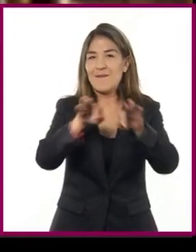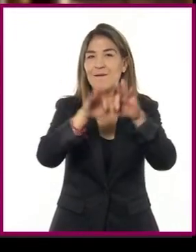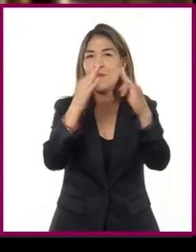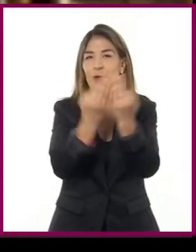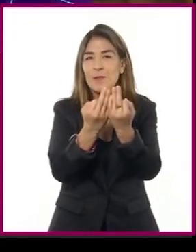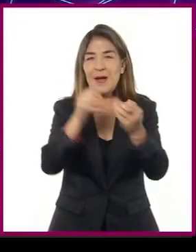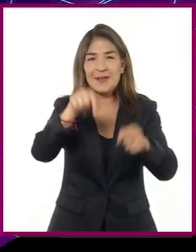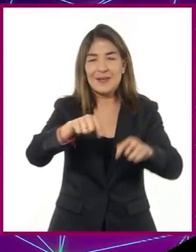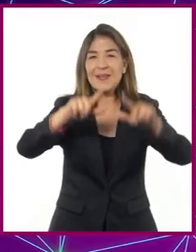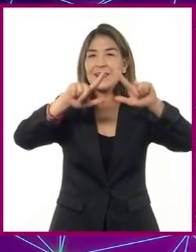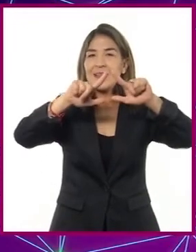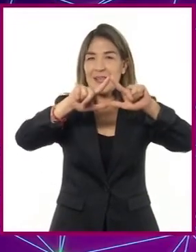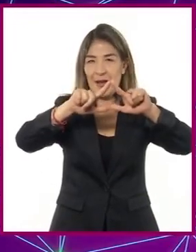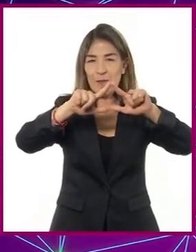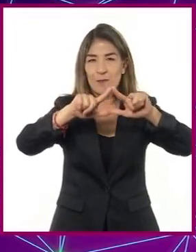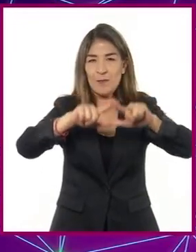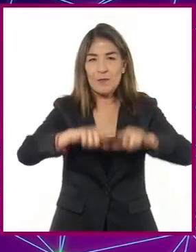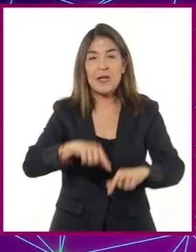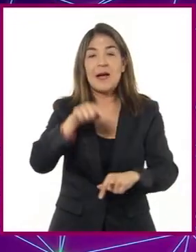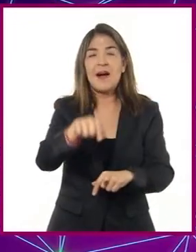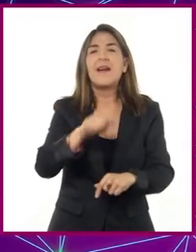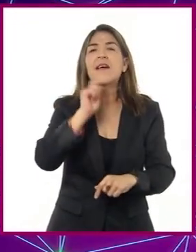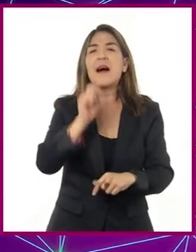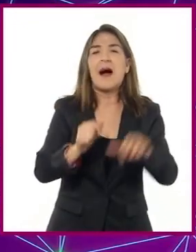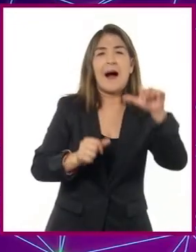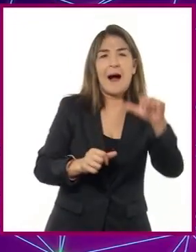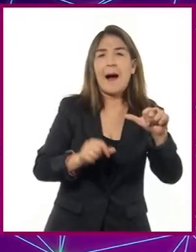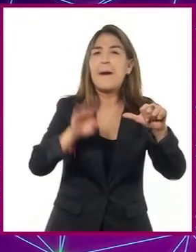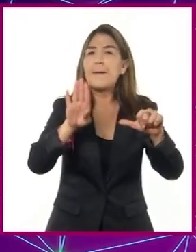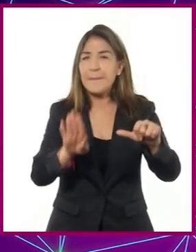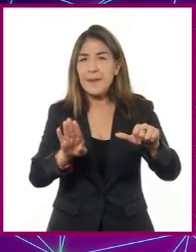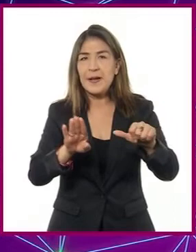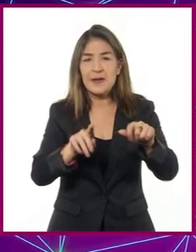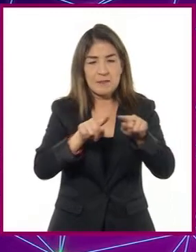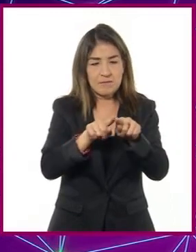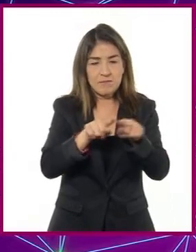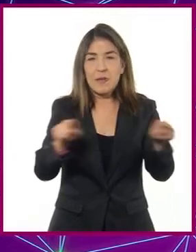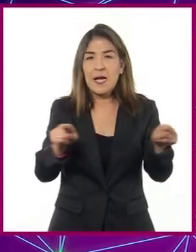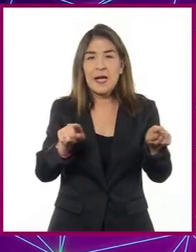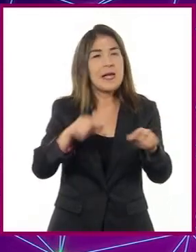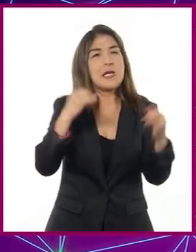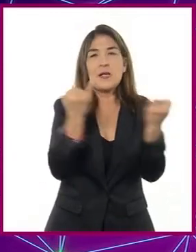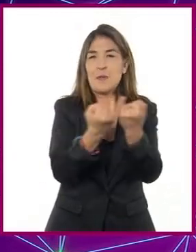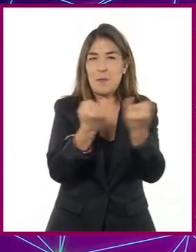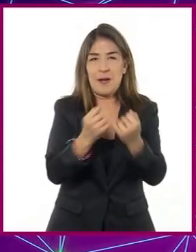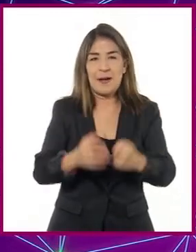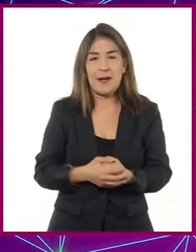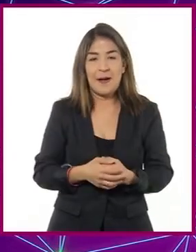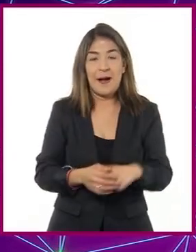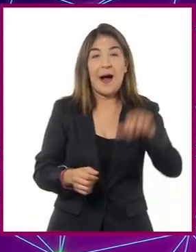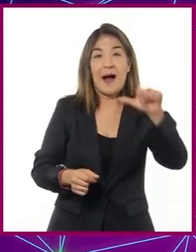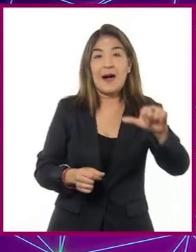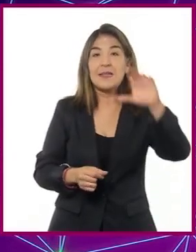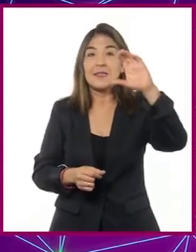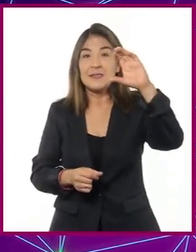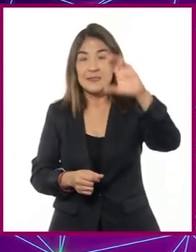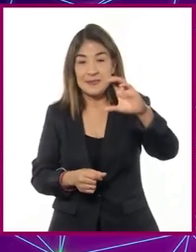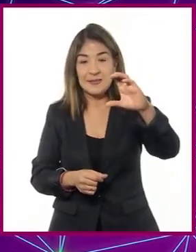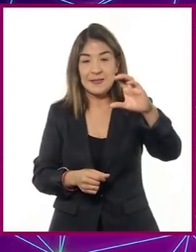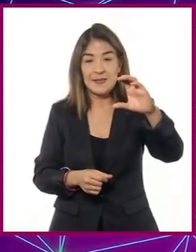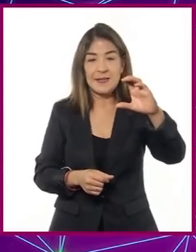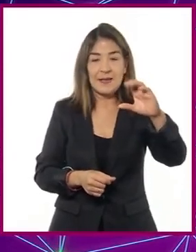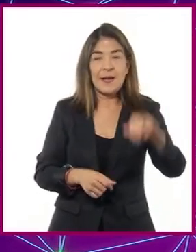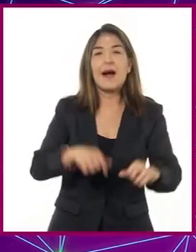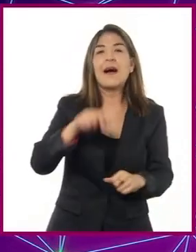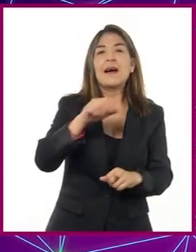tal manera que AB es igual, por un lado, a CA